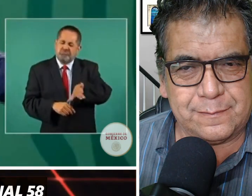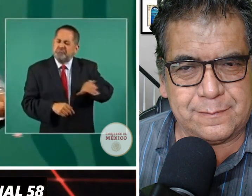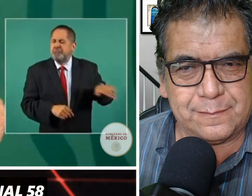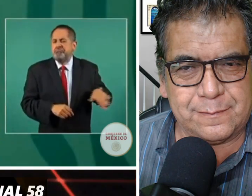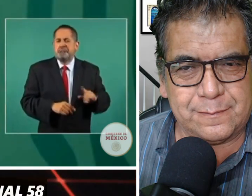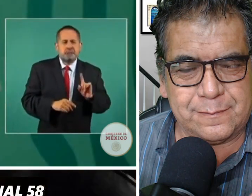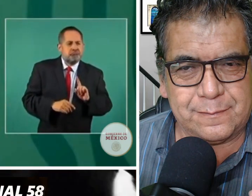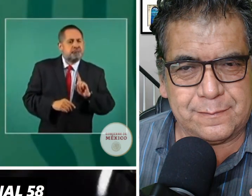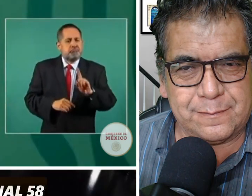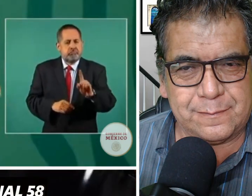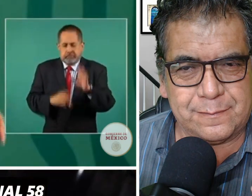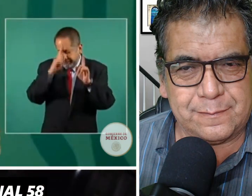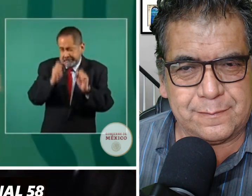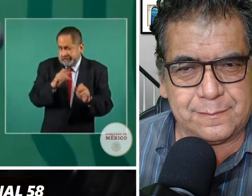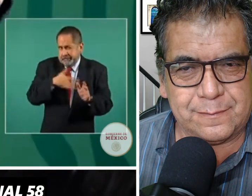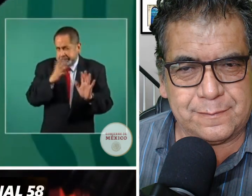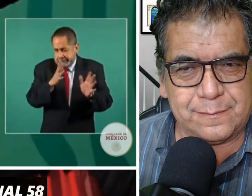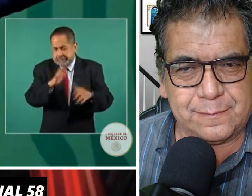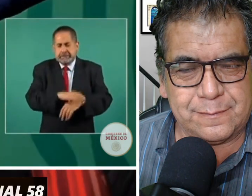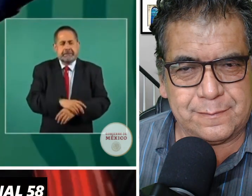lado. No estoy tan seguro, pero